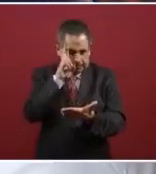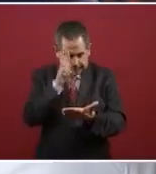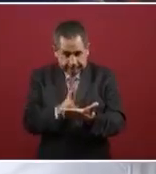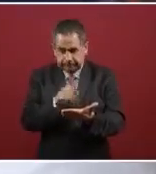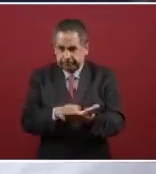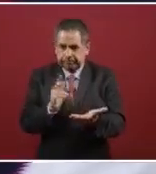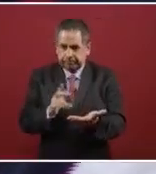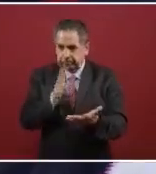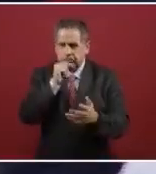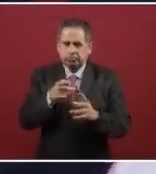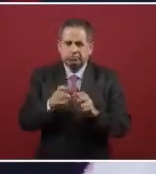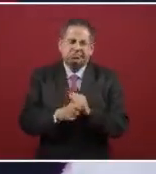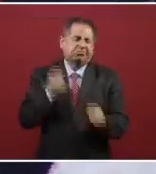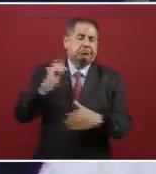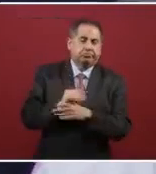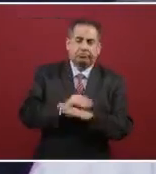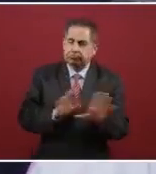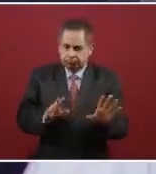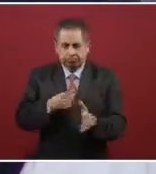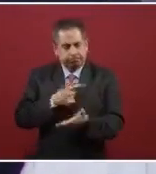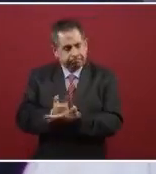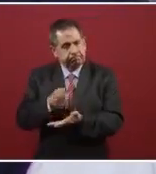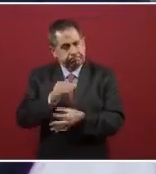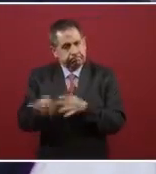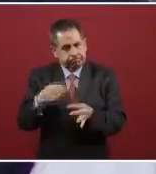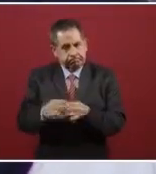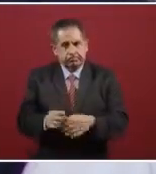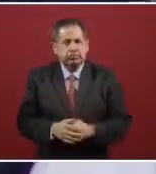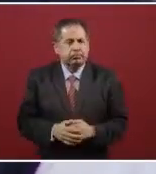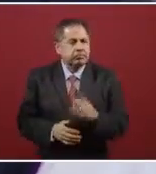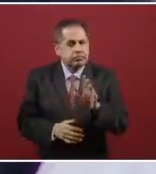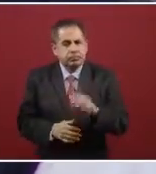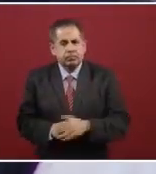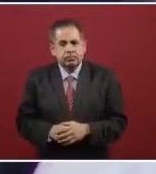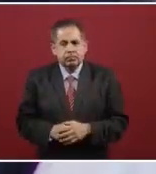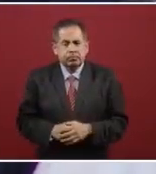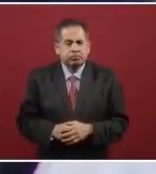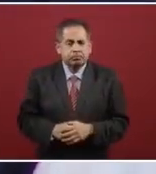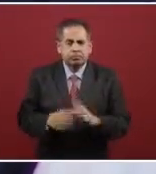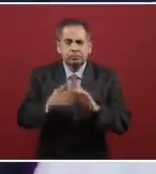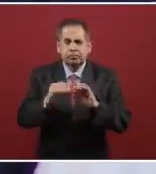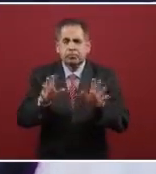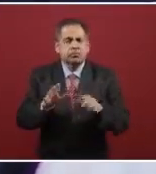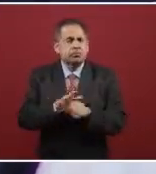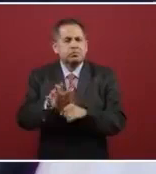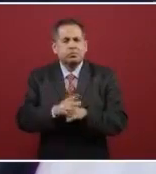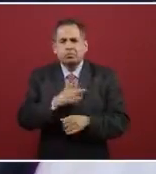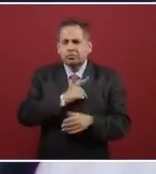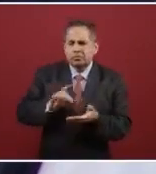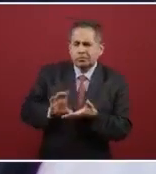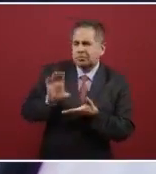y que se van a pagar. Nos decía que no tiene muy bien o muy claro cuáles eran los adeudos